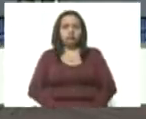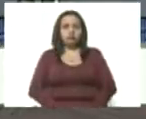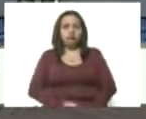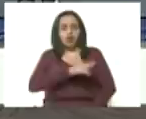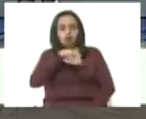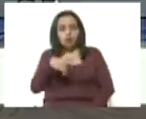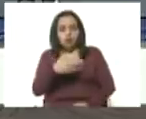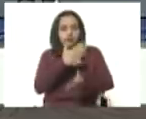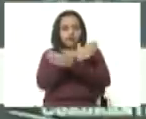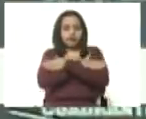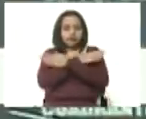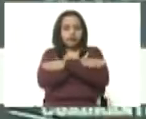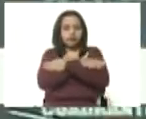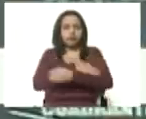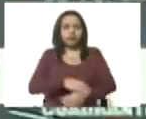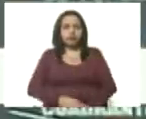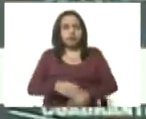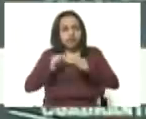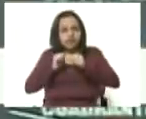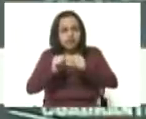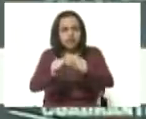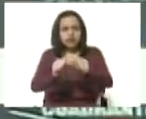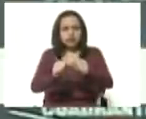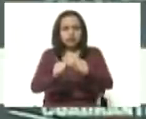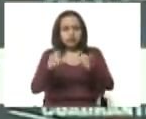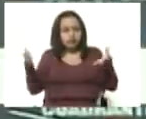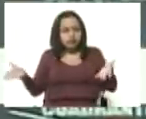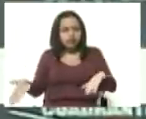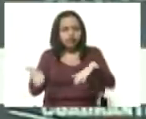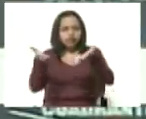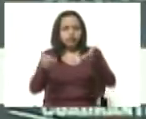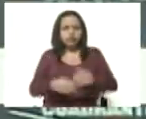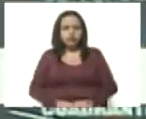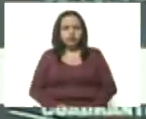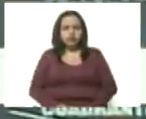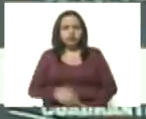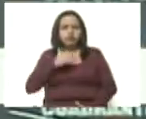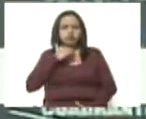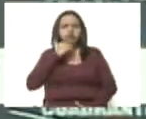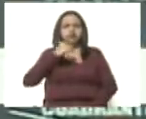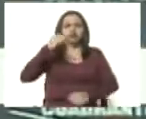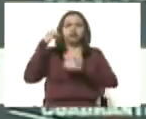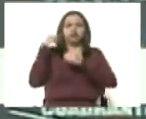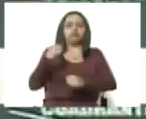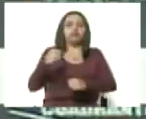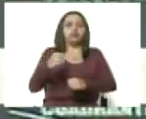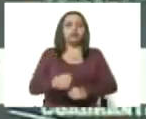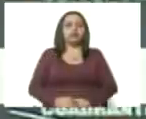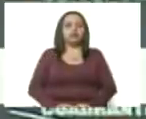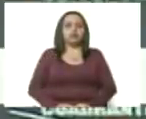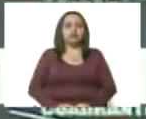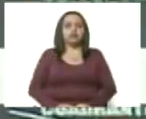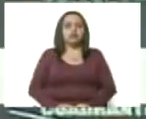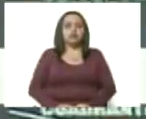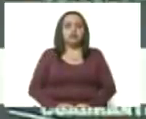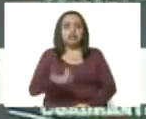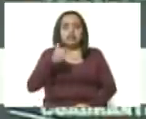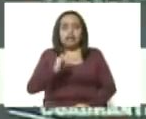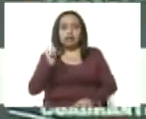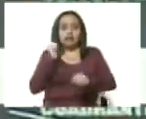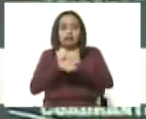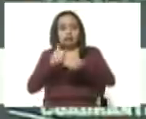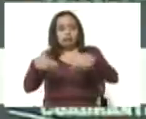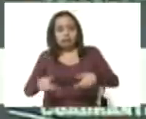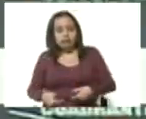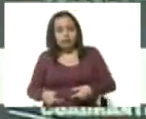nuestra felicitación y seguir avanzando con la guardia siempre en alto y en plena resistencia